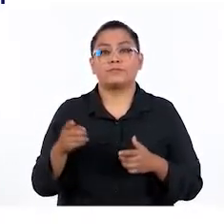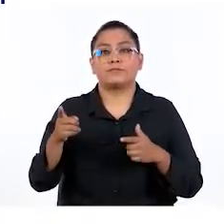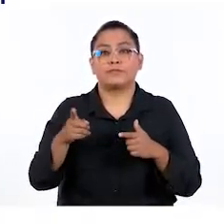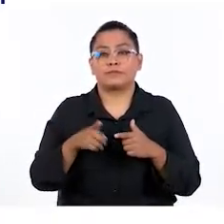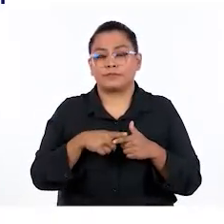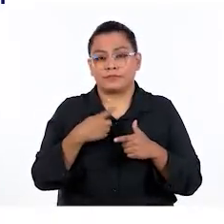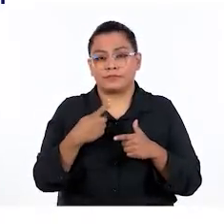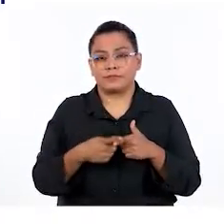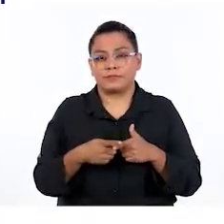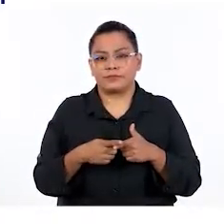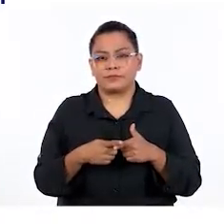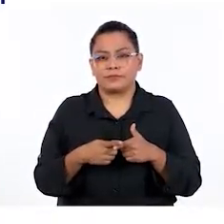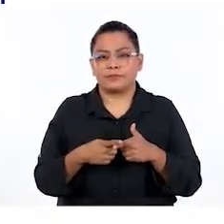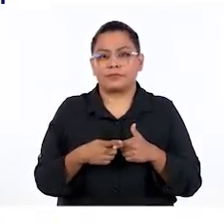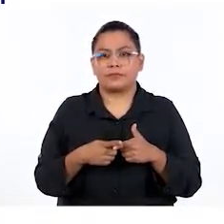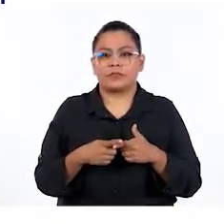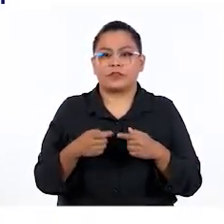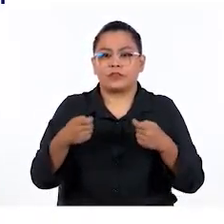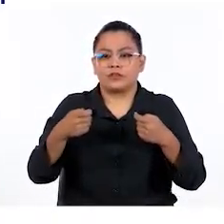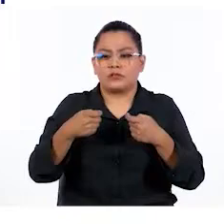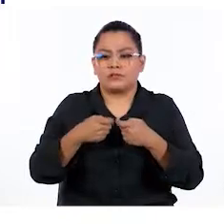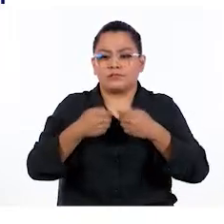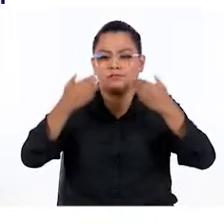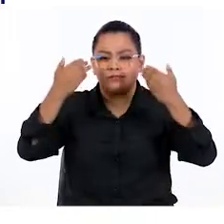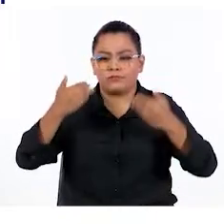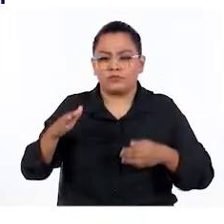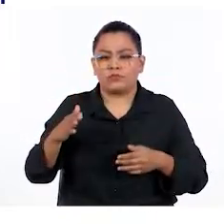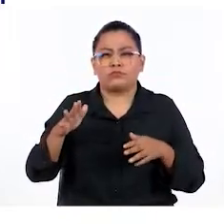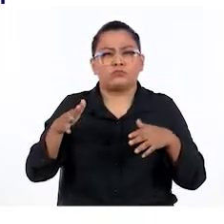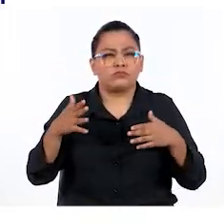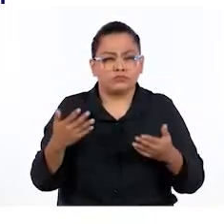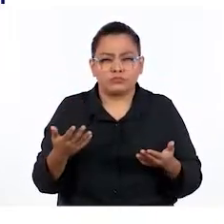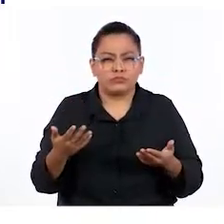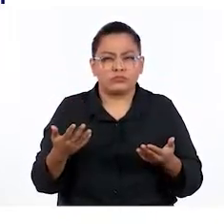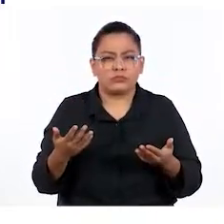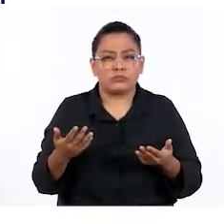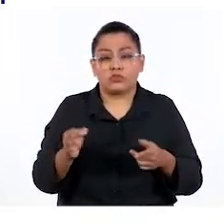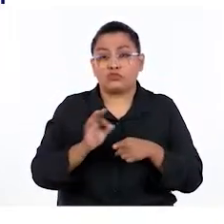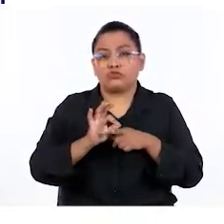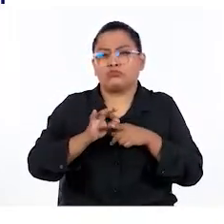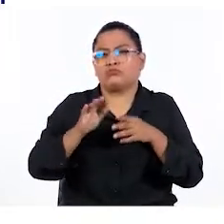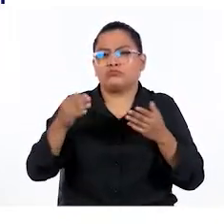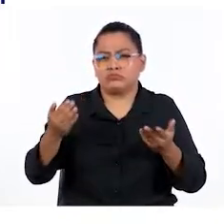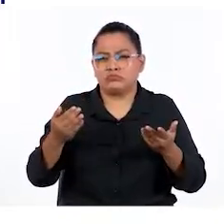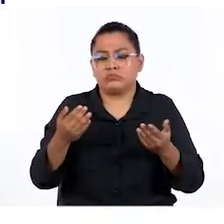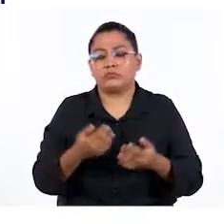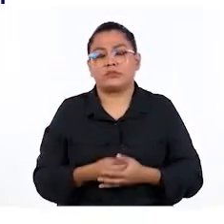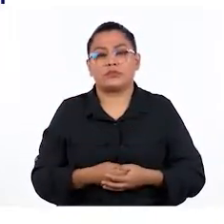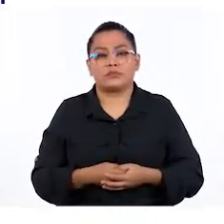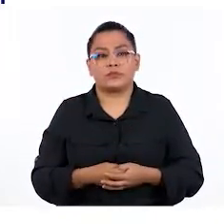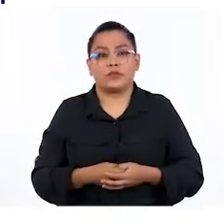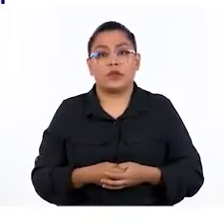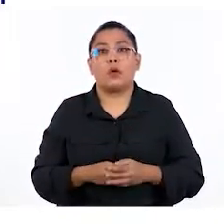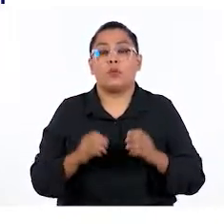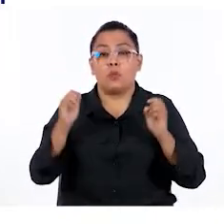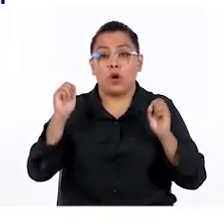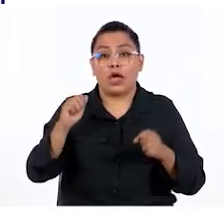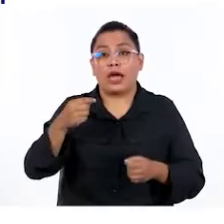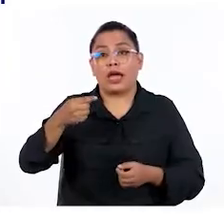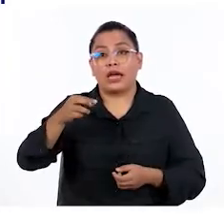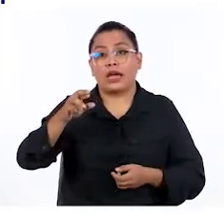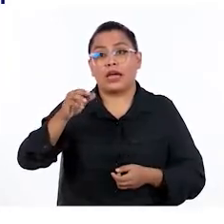Entonces, ¿cómo funcionará la energía biológicamente útil? Ya vimos que pueden ser gradientes o pueden